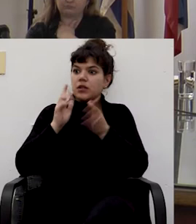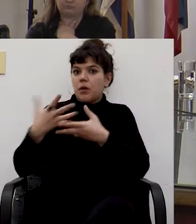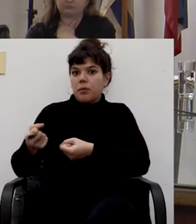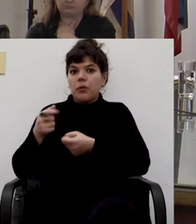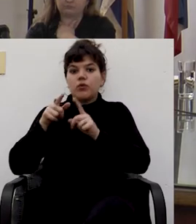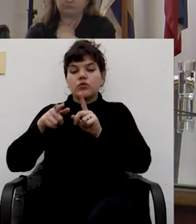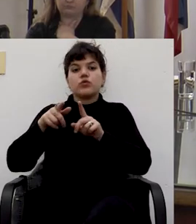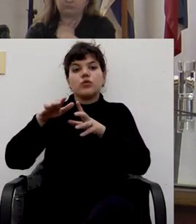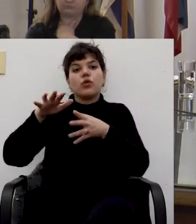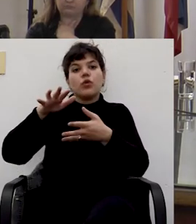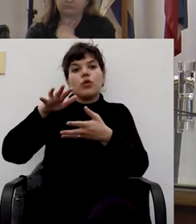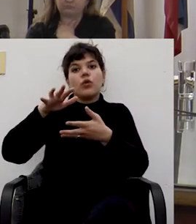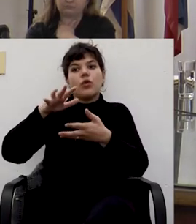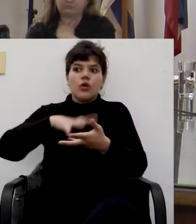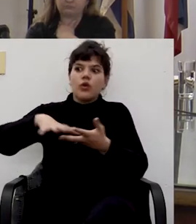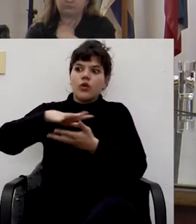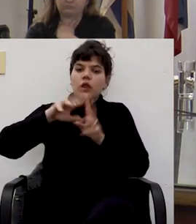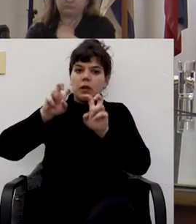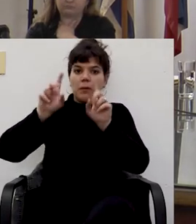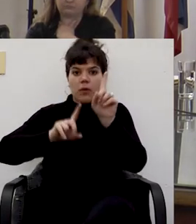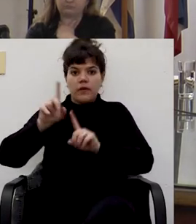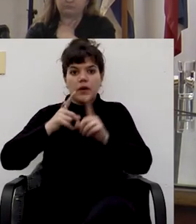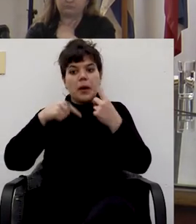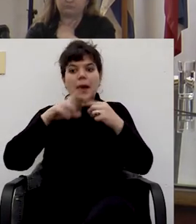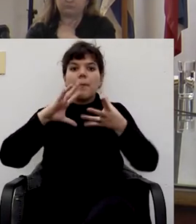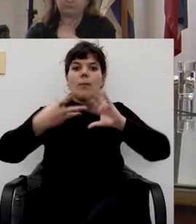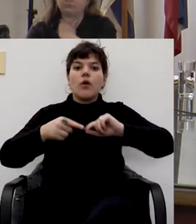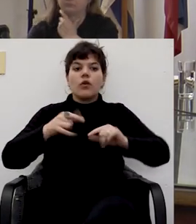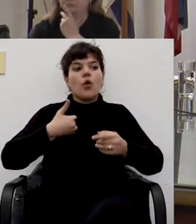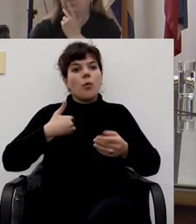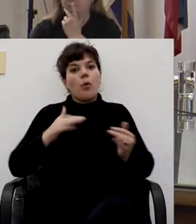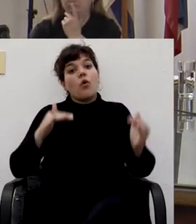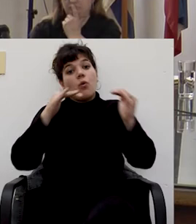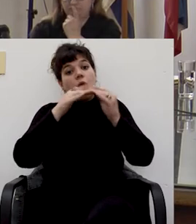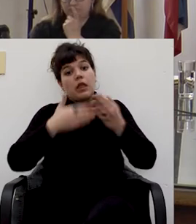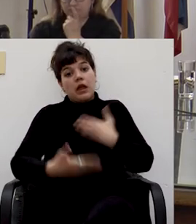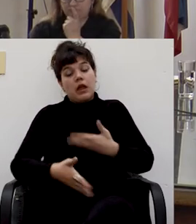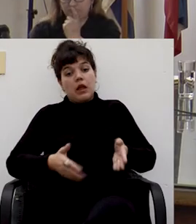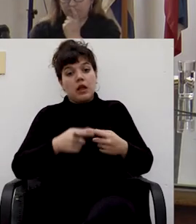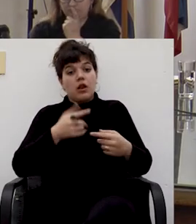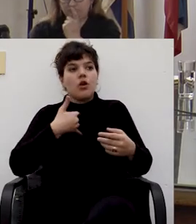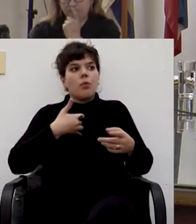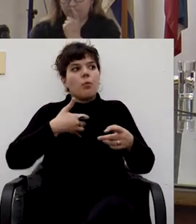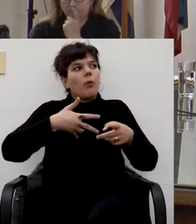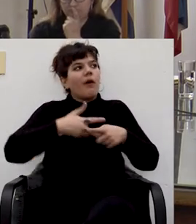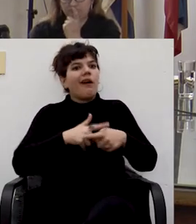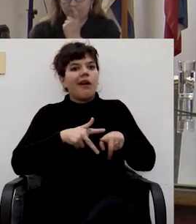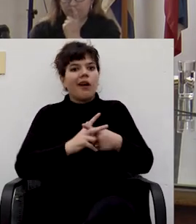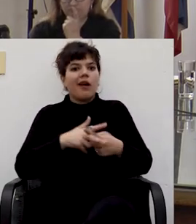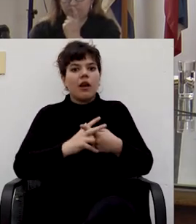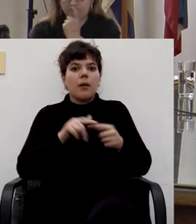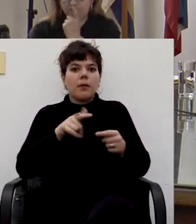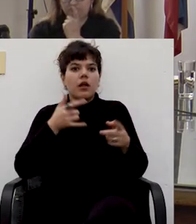género. Bien, el modelo es una política de igualdad de género, como les decía, es una herramienta que por medio de